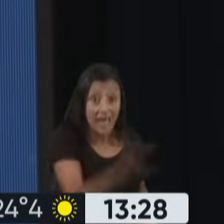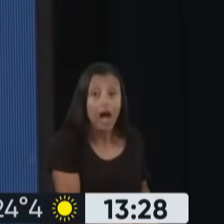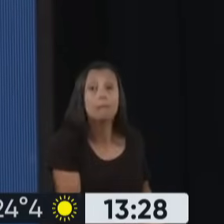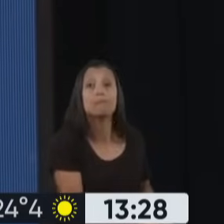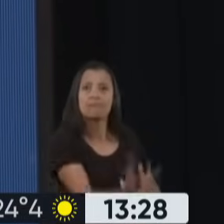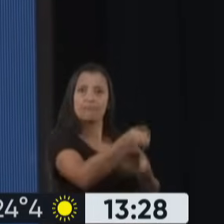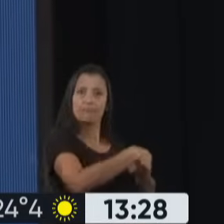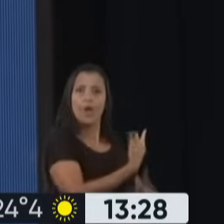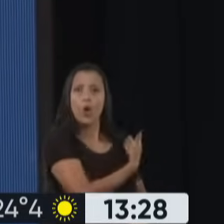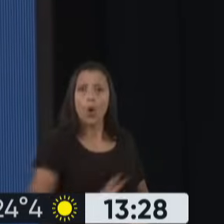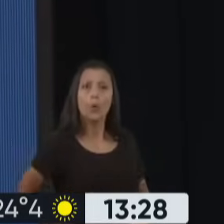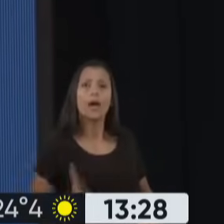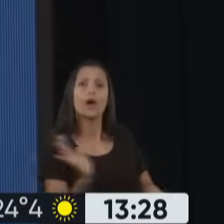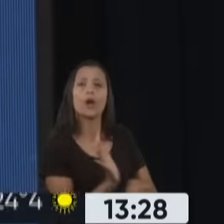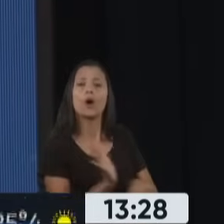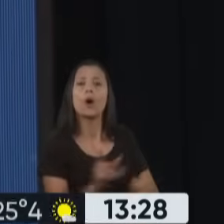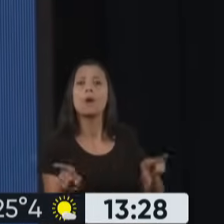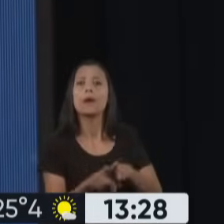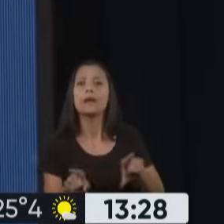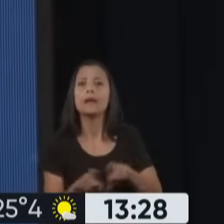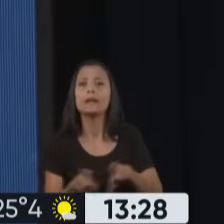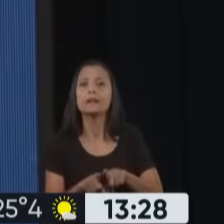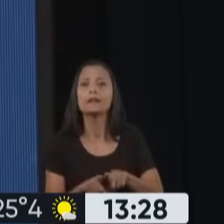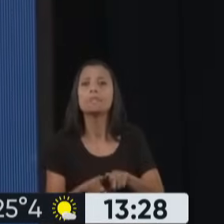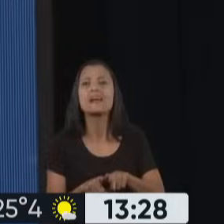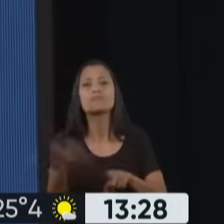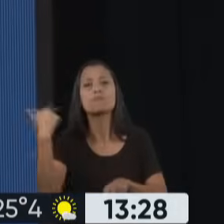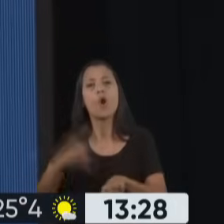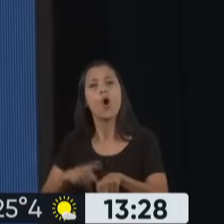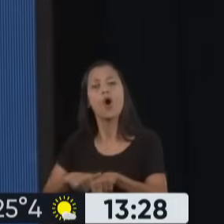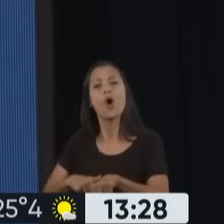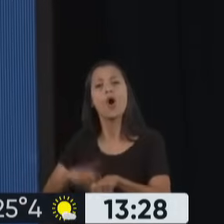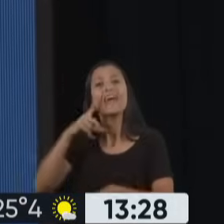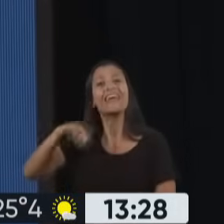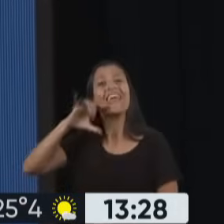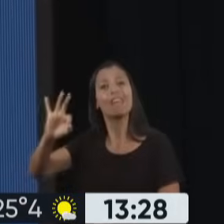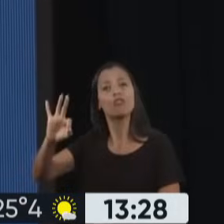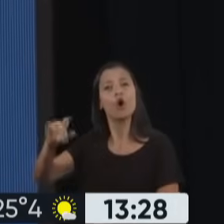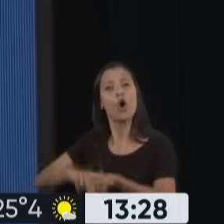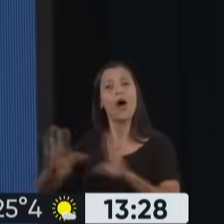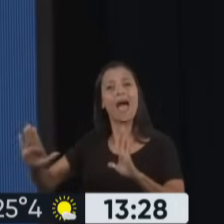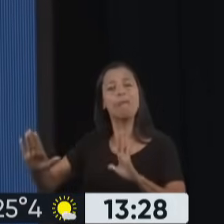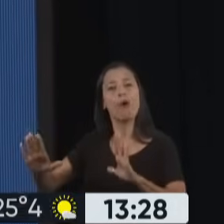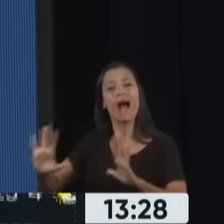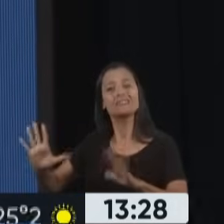nuestro gobierno lo que Liendo era a Cavallo, para que más o menos lo puedan visualizar.